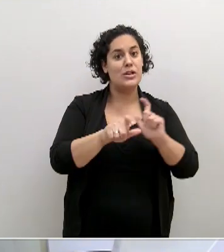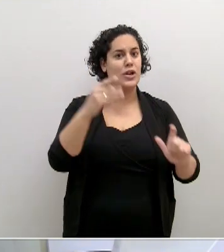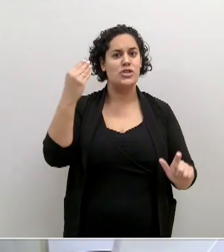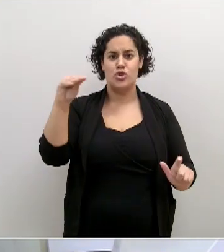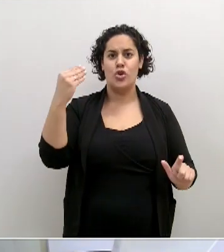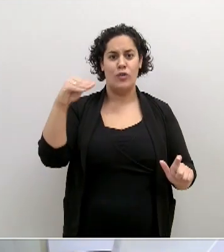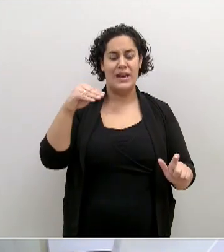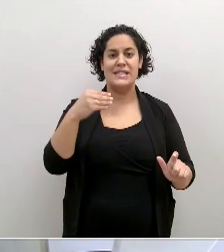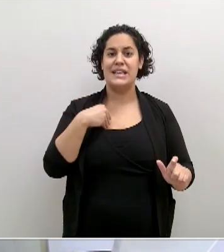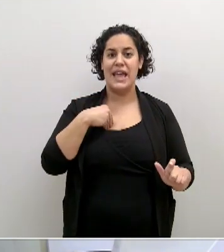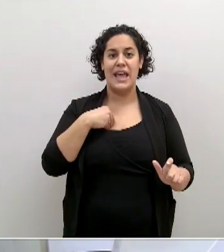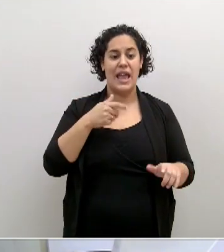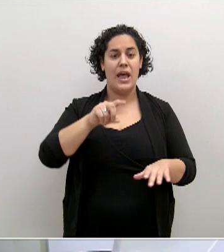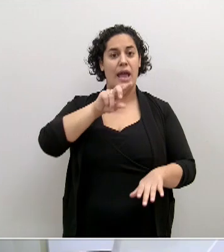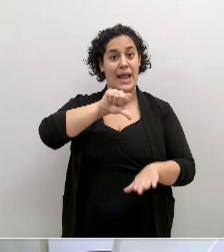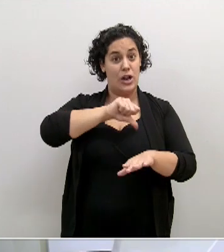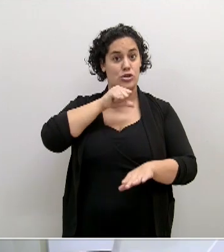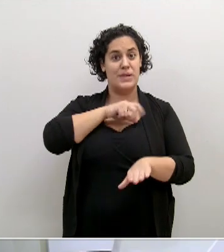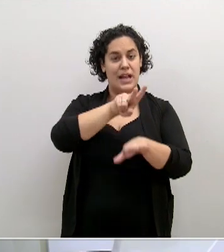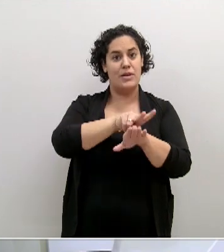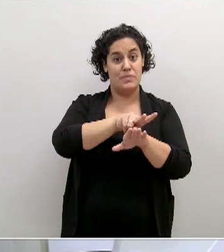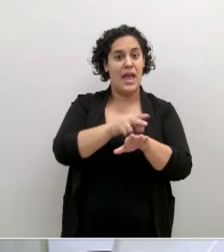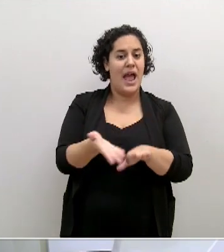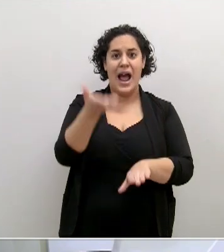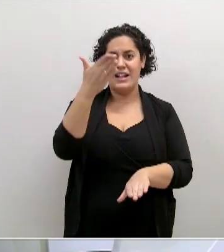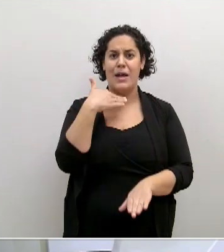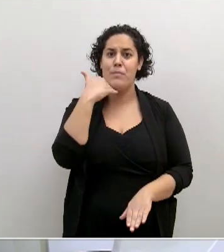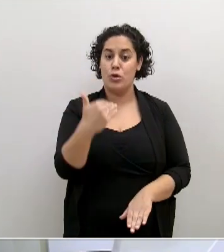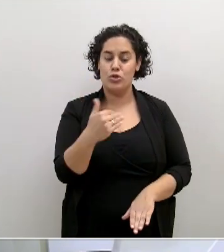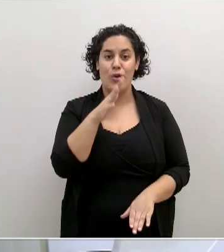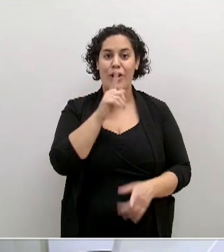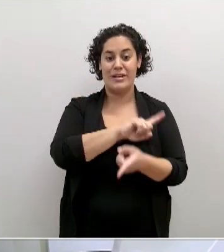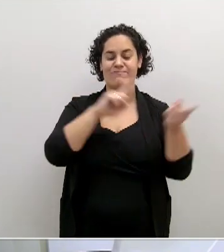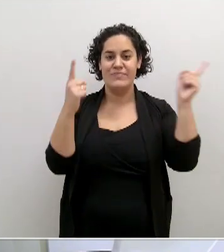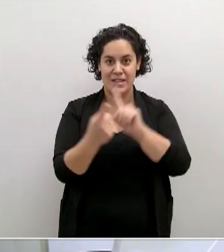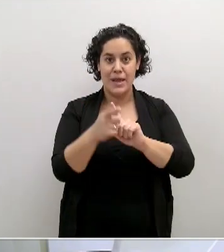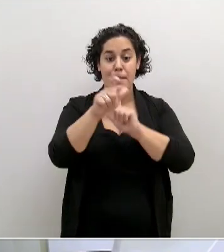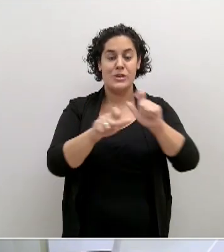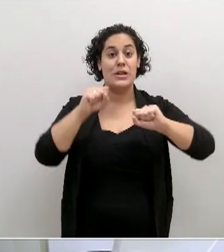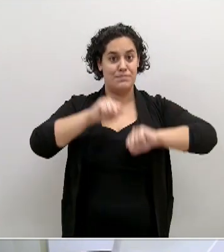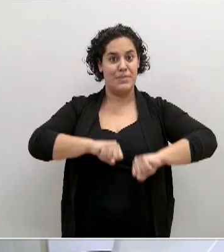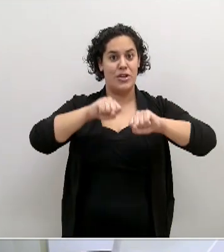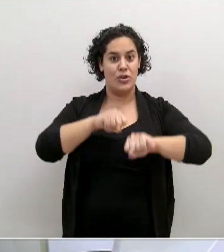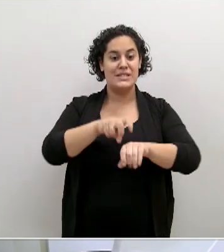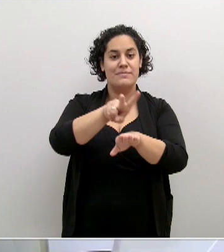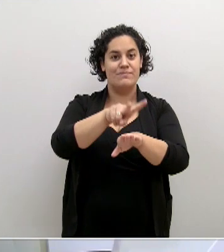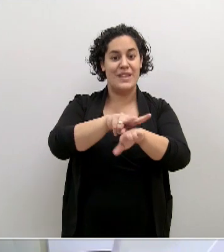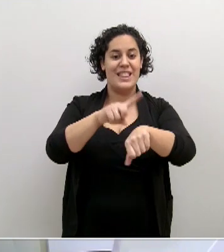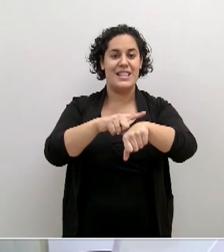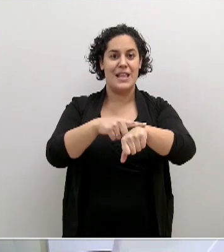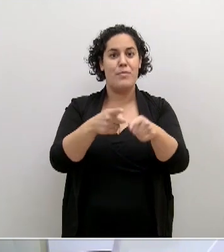personas mayores que tardan el doble de días en salir del hospital, con lo cual la saturación del centro hospitalario aumenta. Y